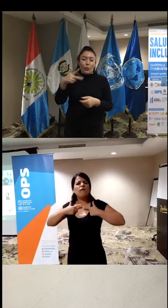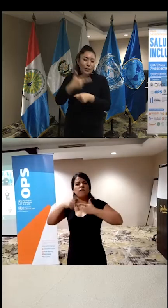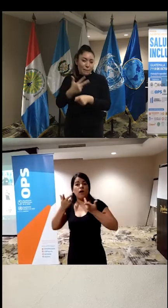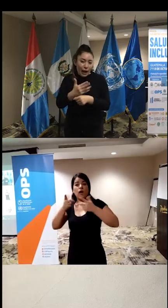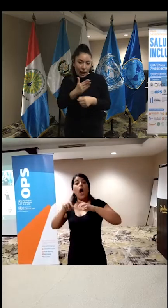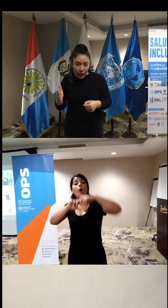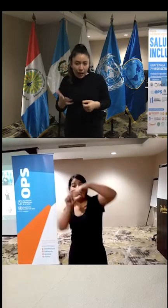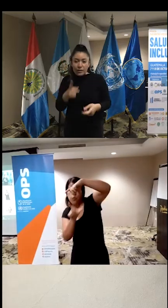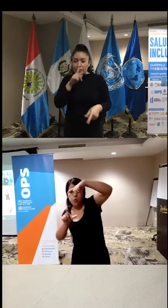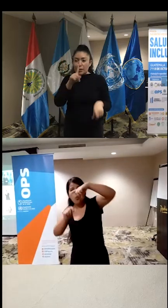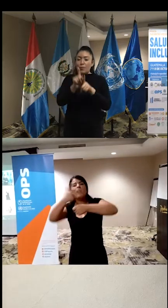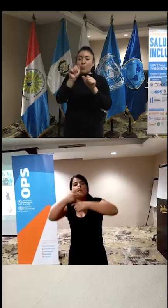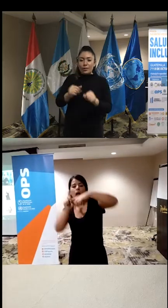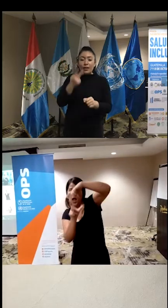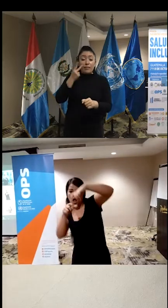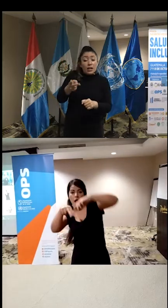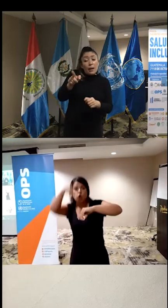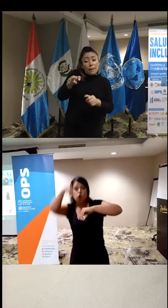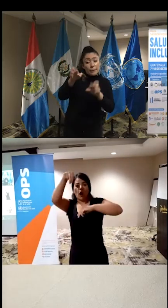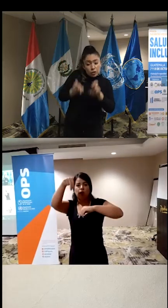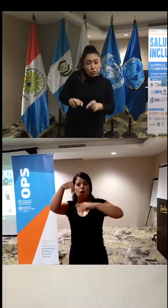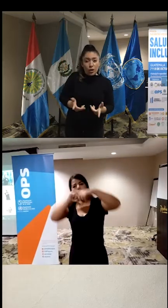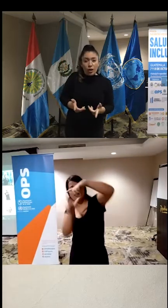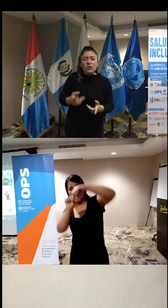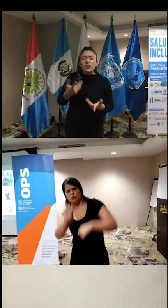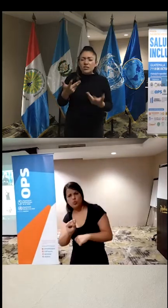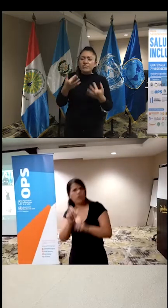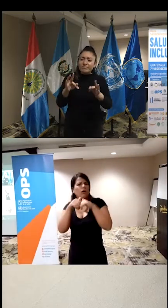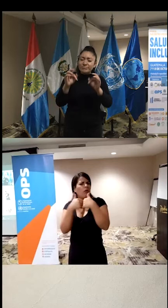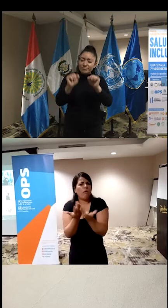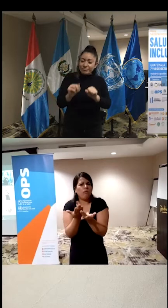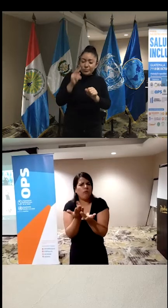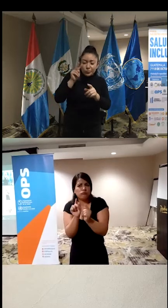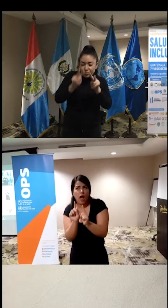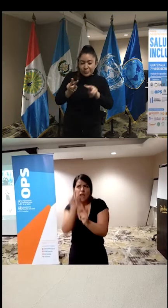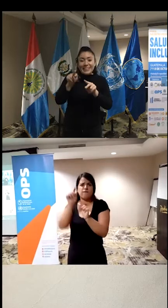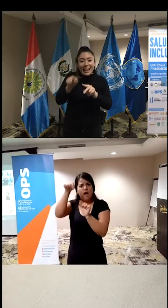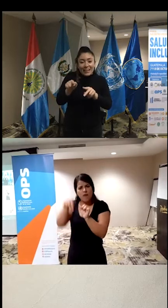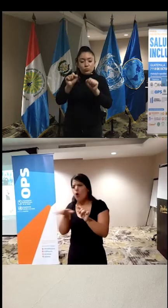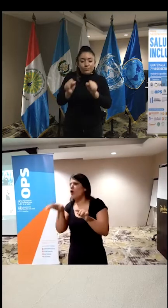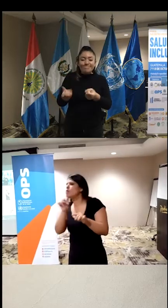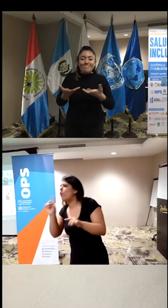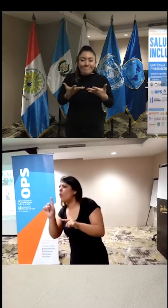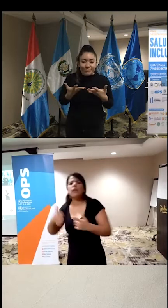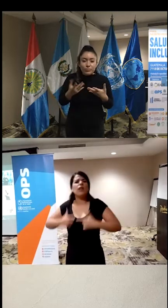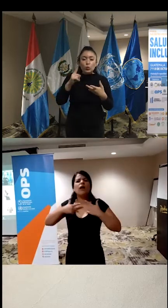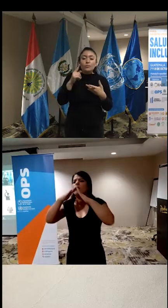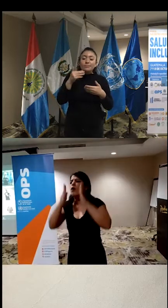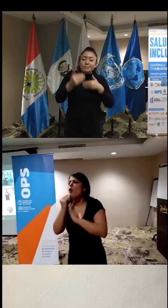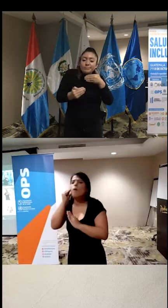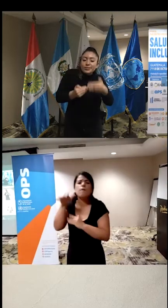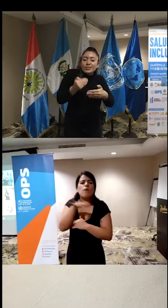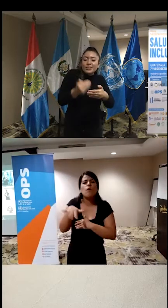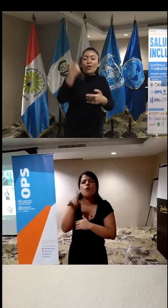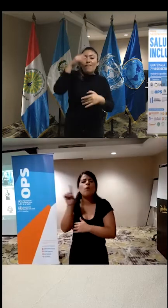dirección de esta persona que enfrenta muchas más exclusiones. Eso nos va a dar un proceso de evaluación.